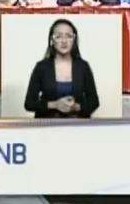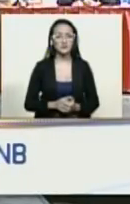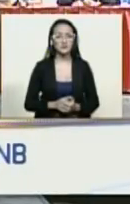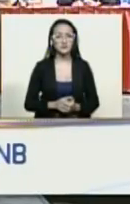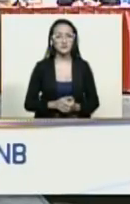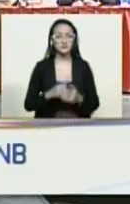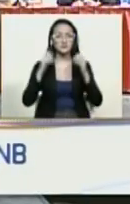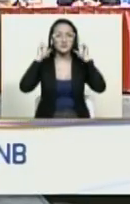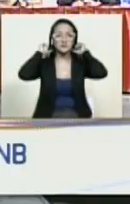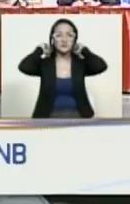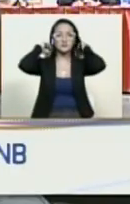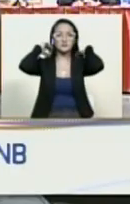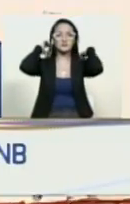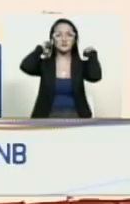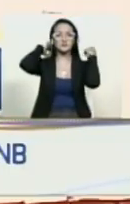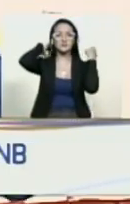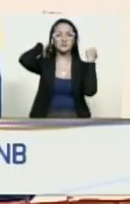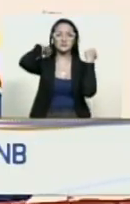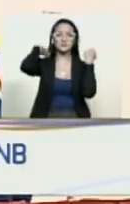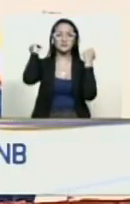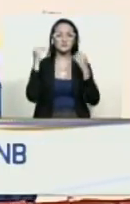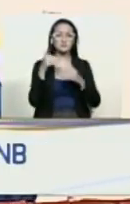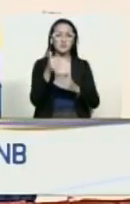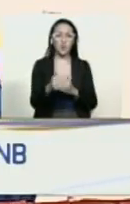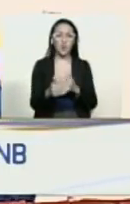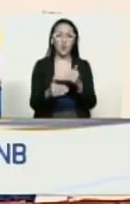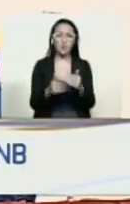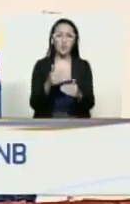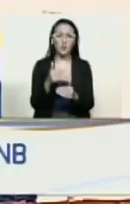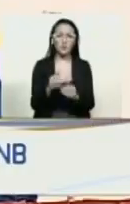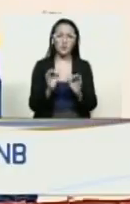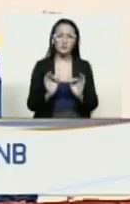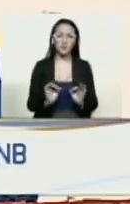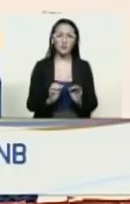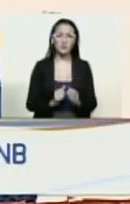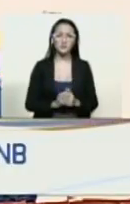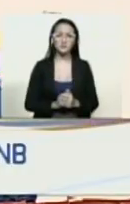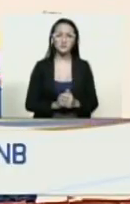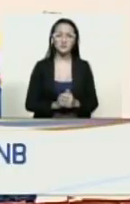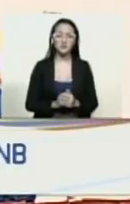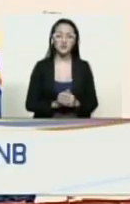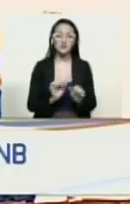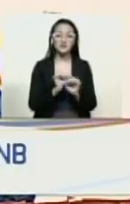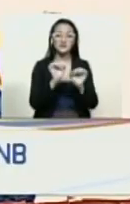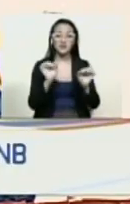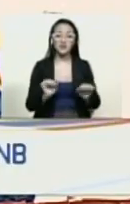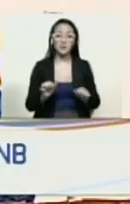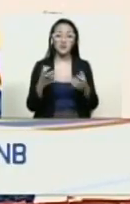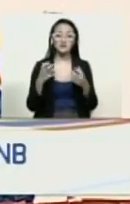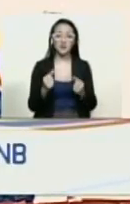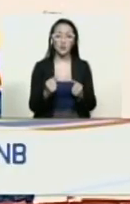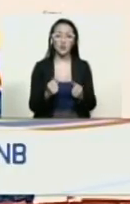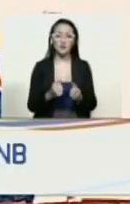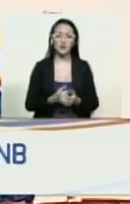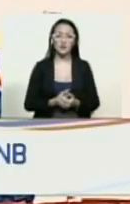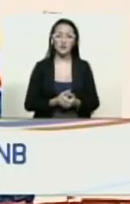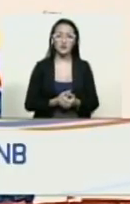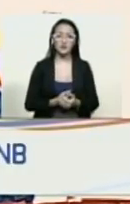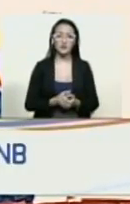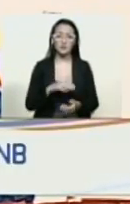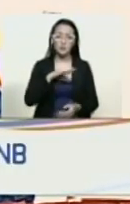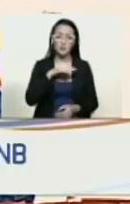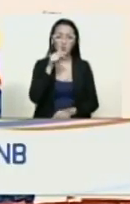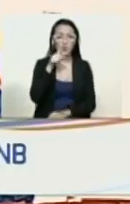definitivamente, de manera progresiva, la instalación de un sistema de seguridad ciudadana, de seguridad